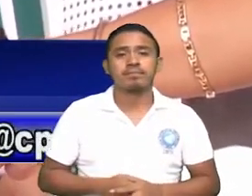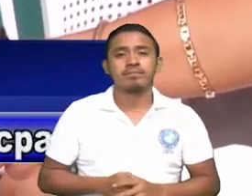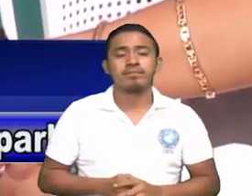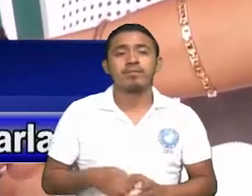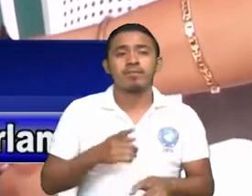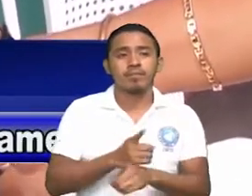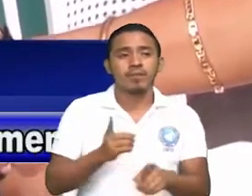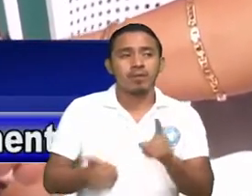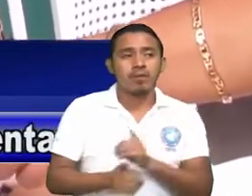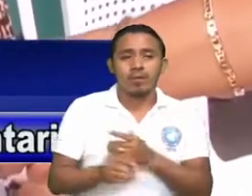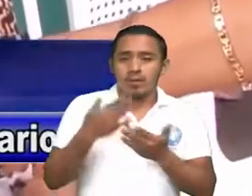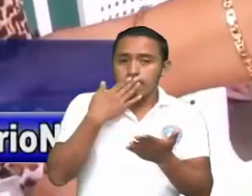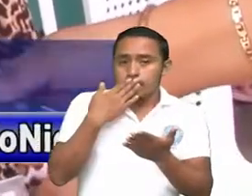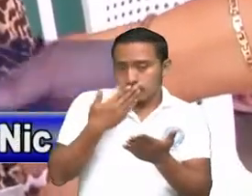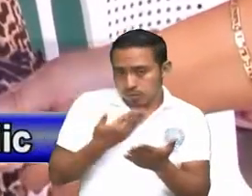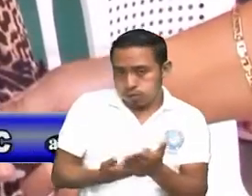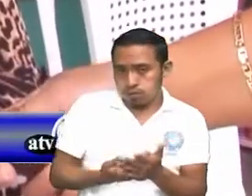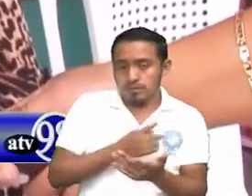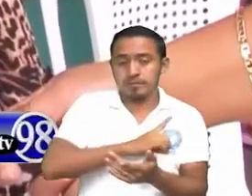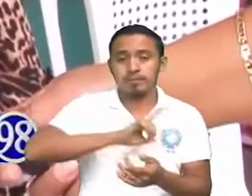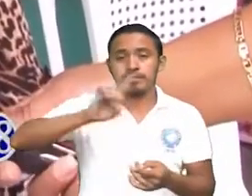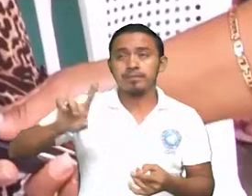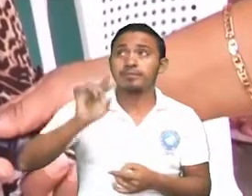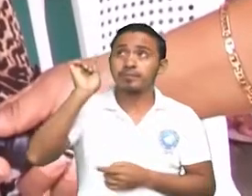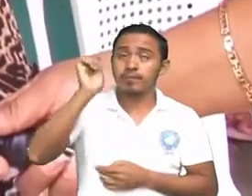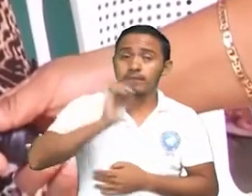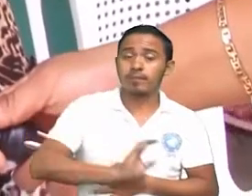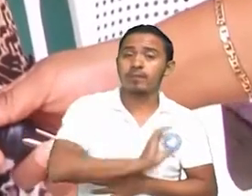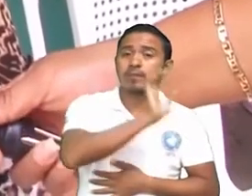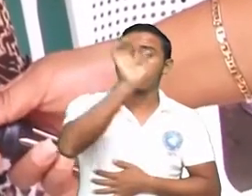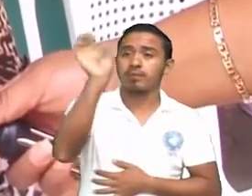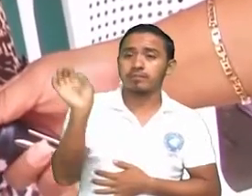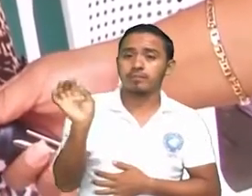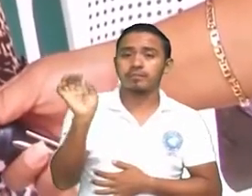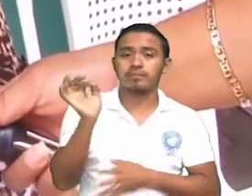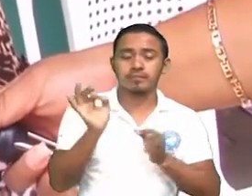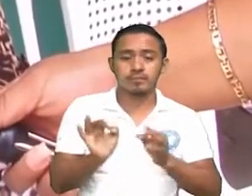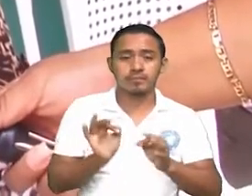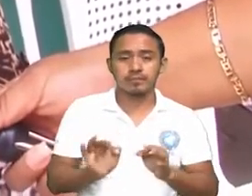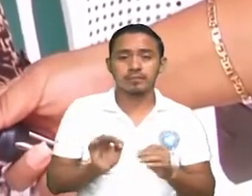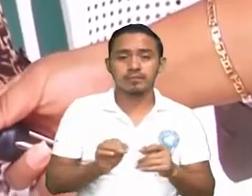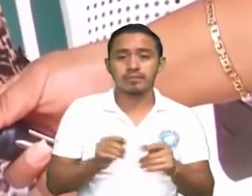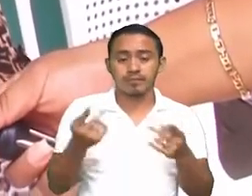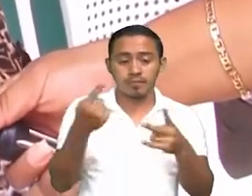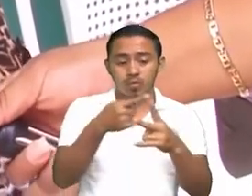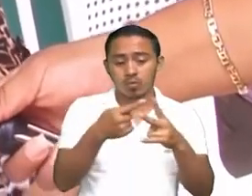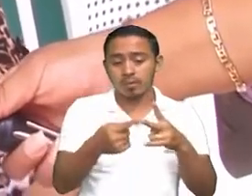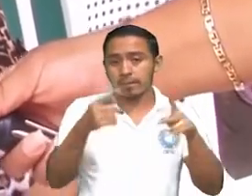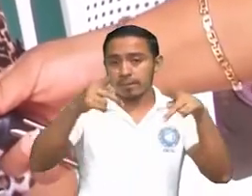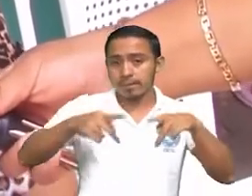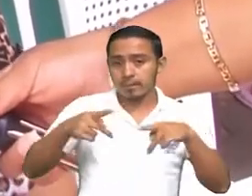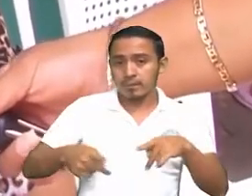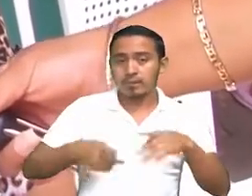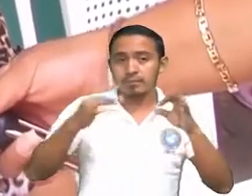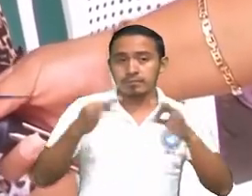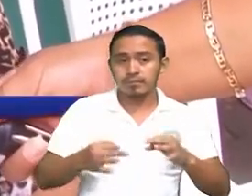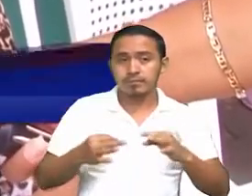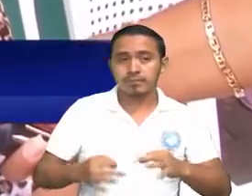Debemos de agradecerle a Dios nuestro Señor que está en el cielo por habernos dado este par de personas que ha